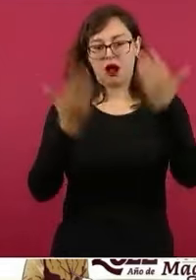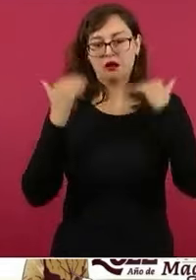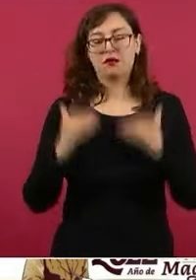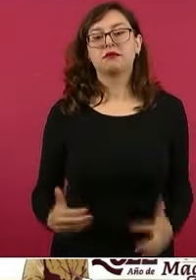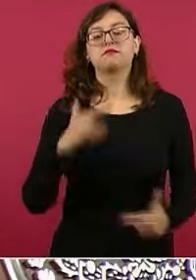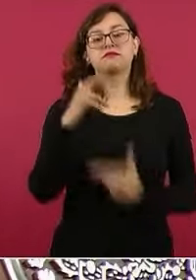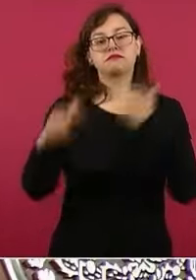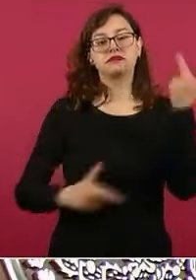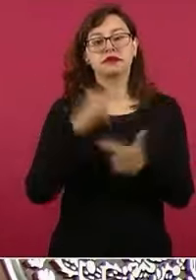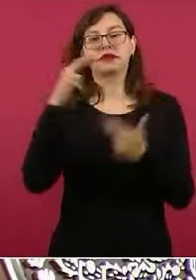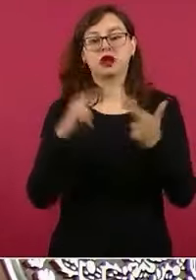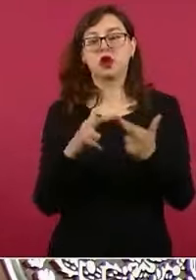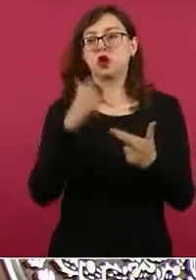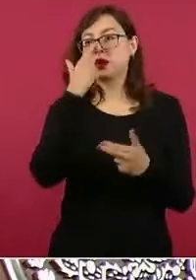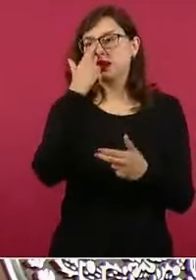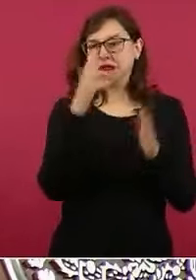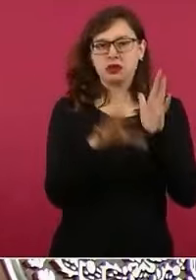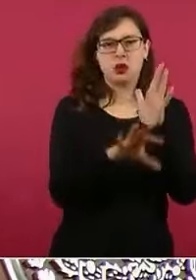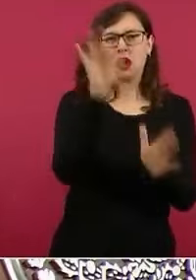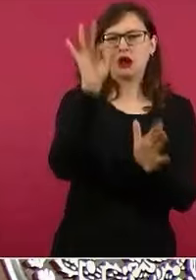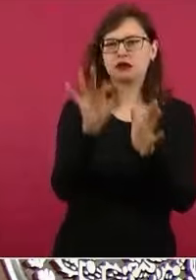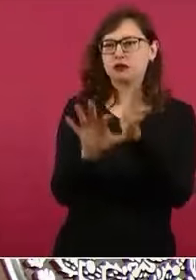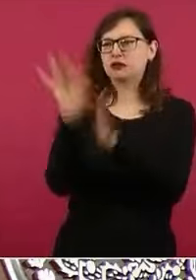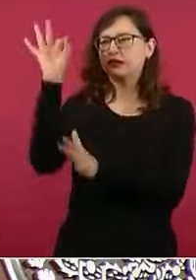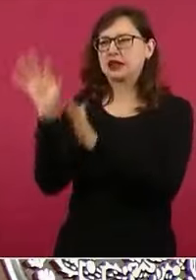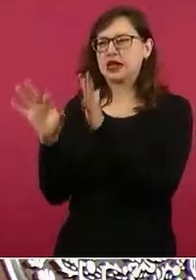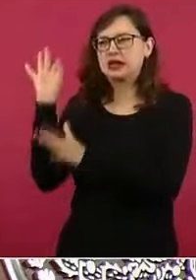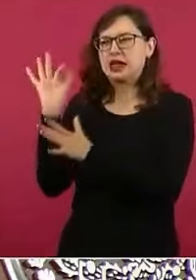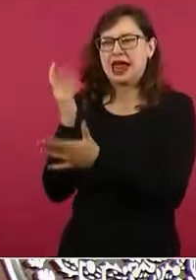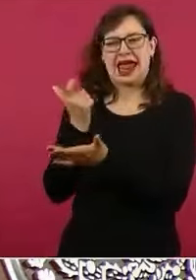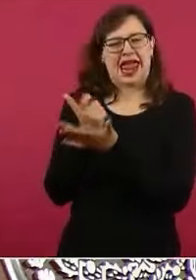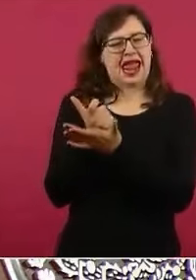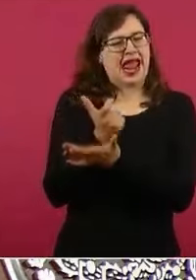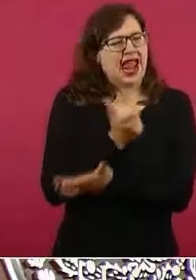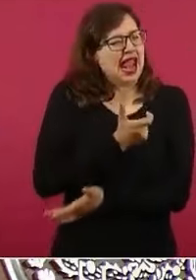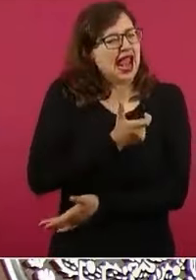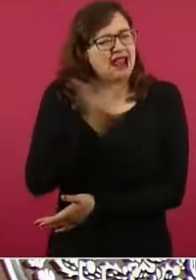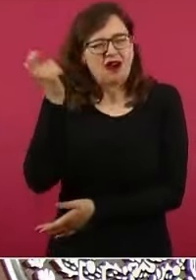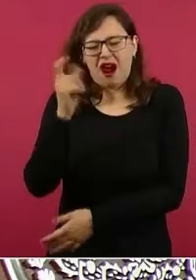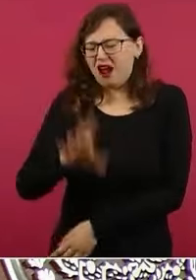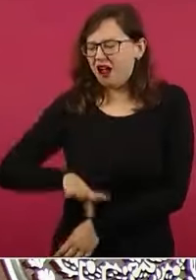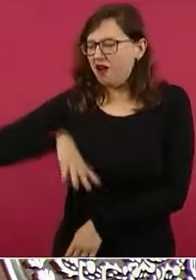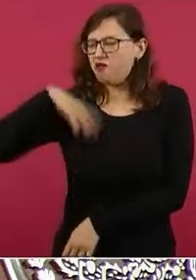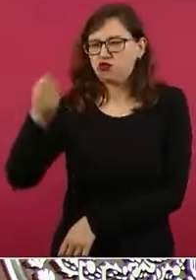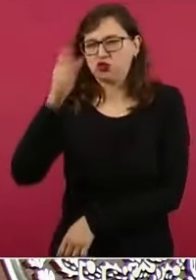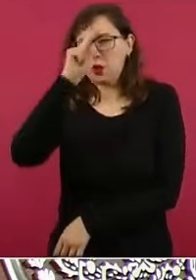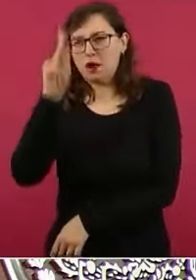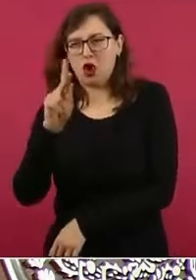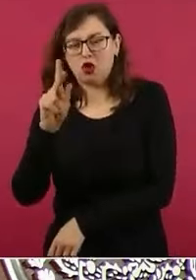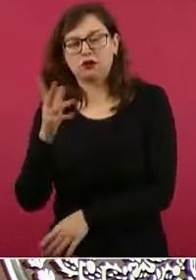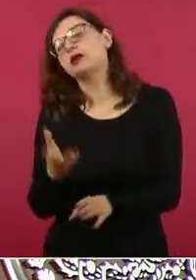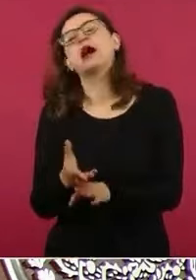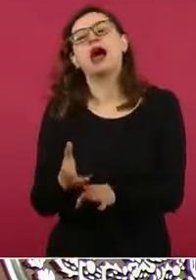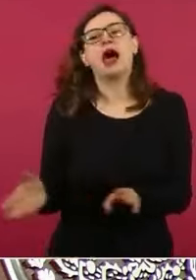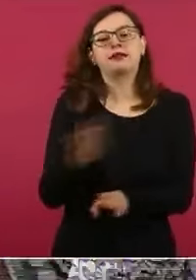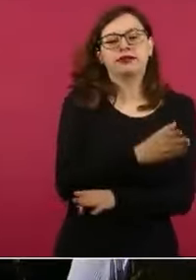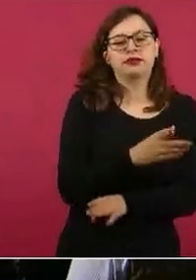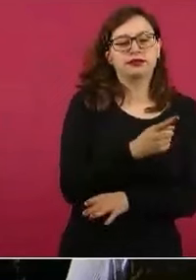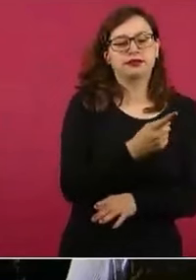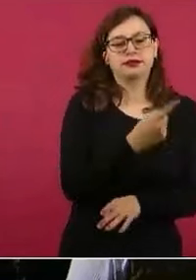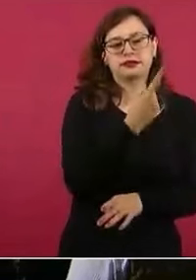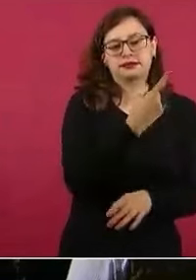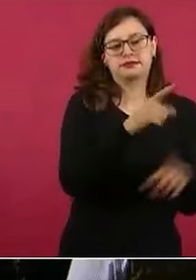Son ejemplos extremos. La primera gráfica son los promedios nacionales, es un referente más exacto, y ahora lo